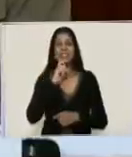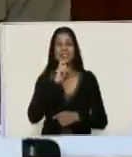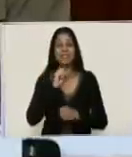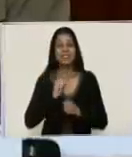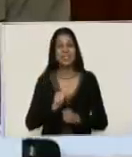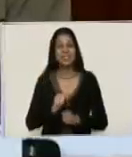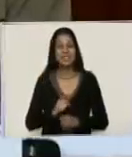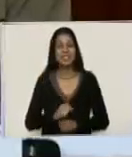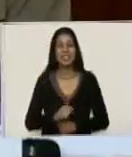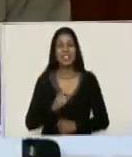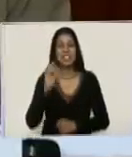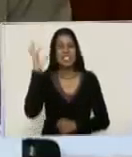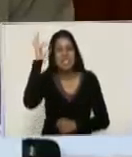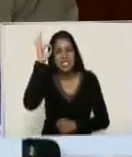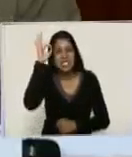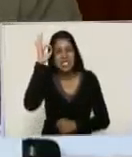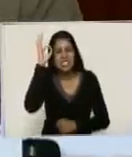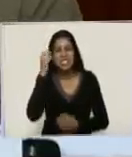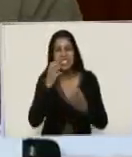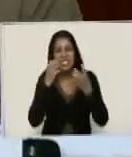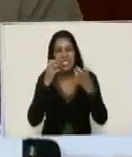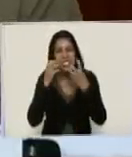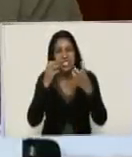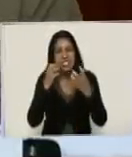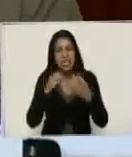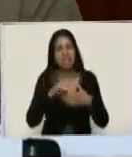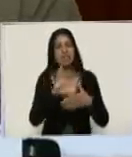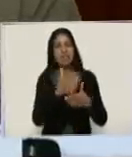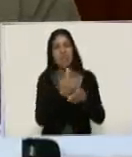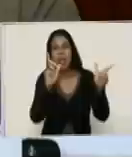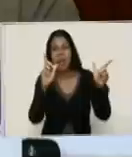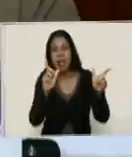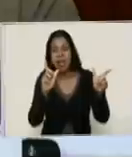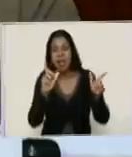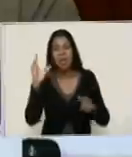Si chilla, suéltelo. Si no chilla,